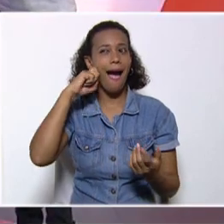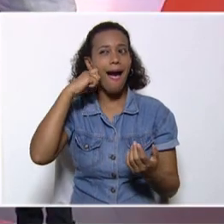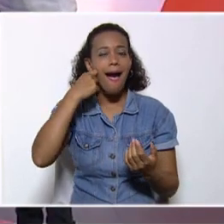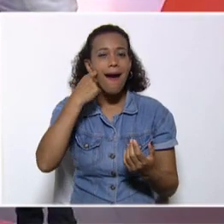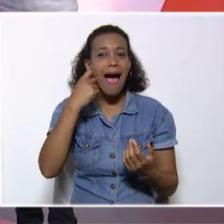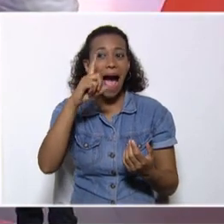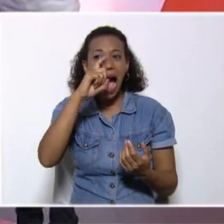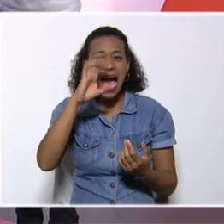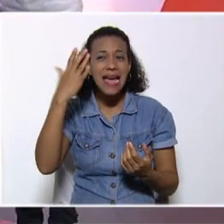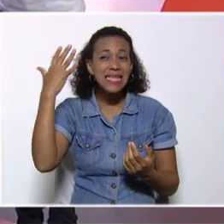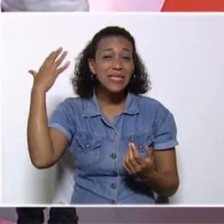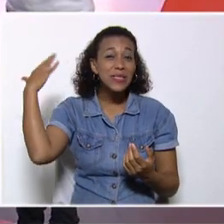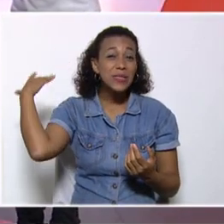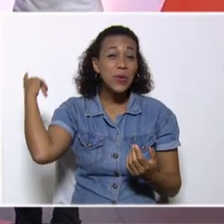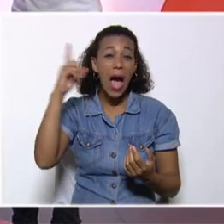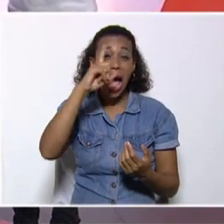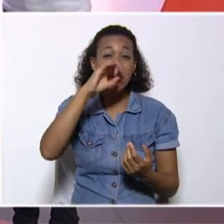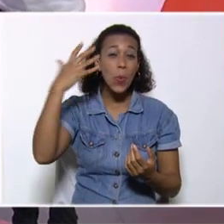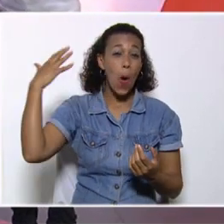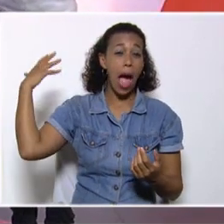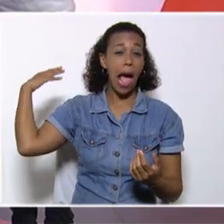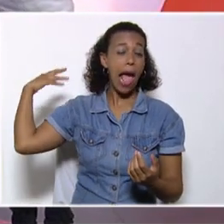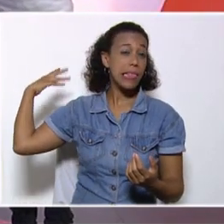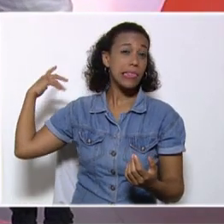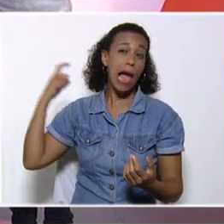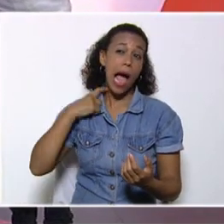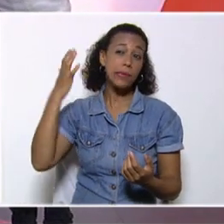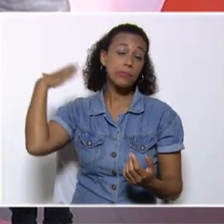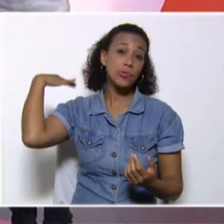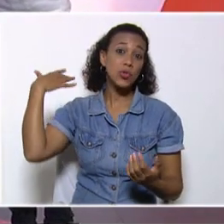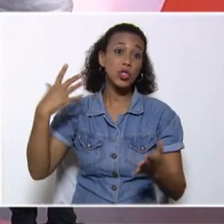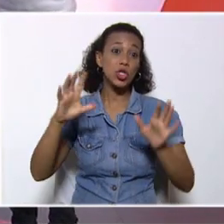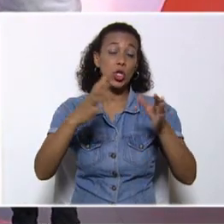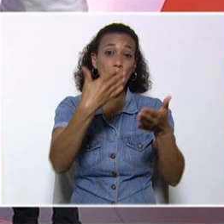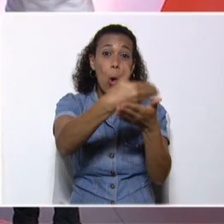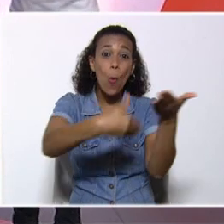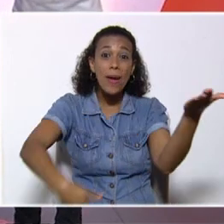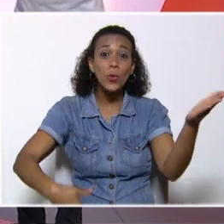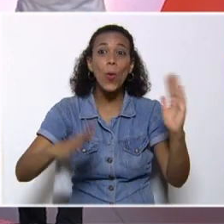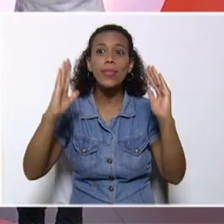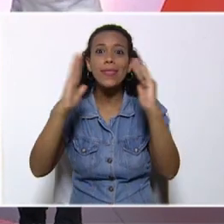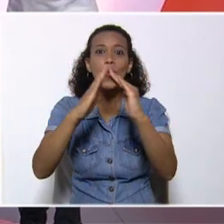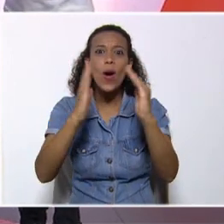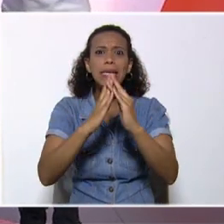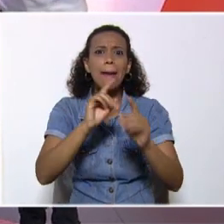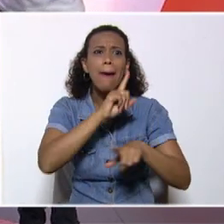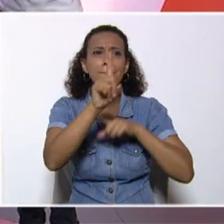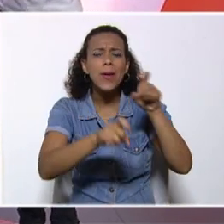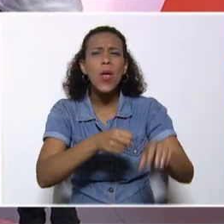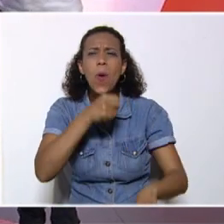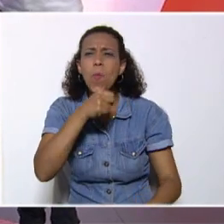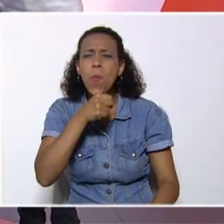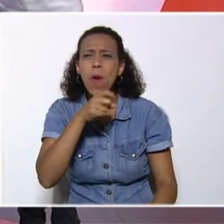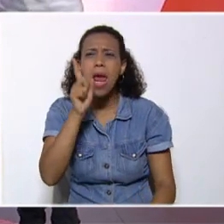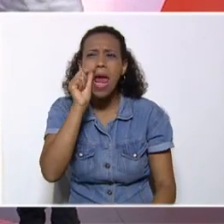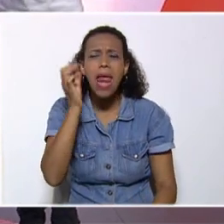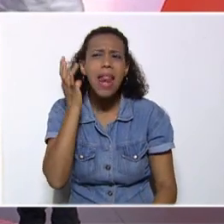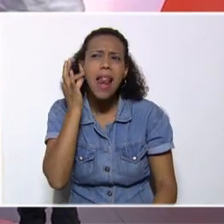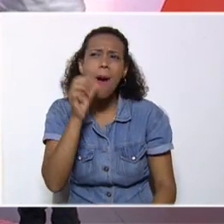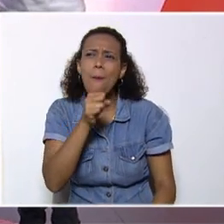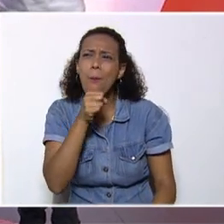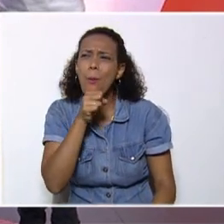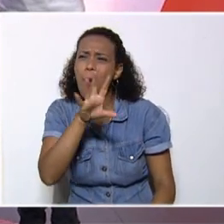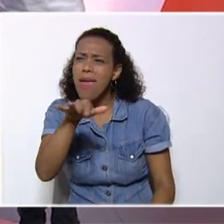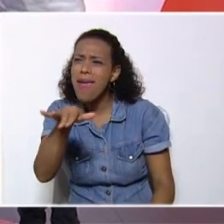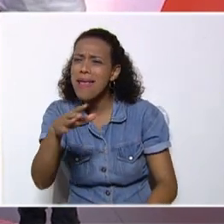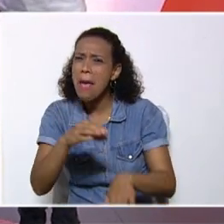recordar años atrás, en las cuales los documentos de tu casa, vamos a preguntarle a las abuelas, a los